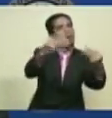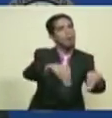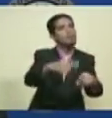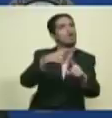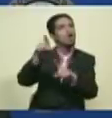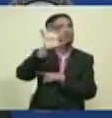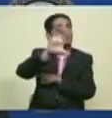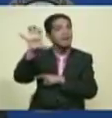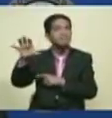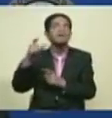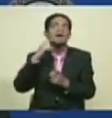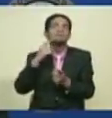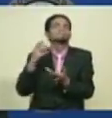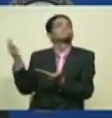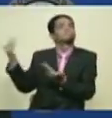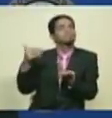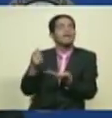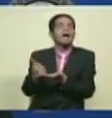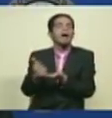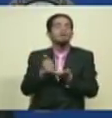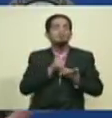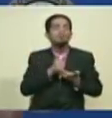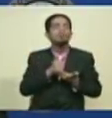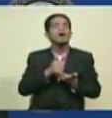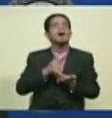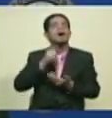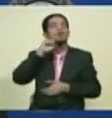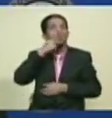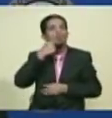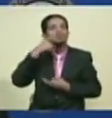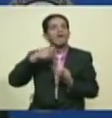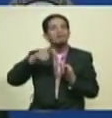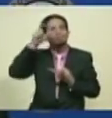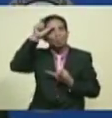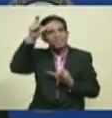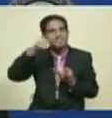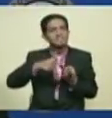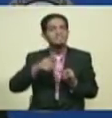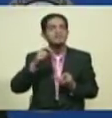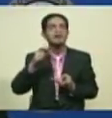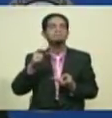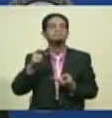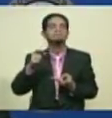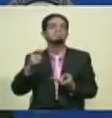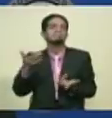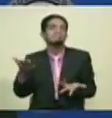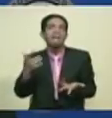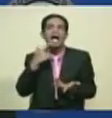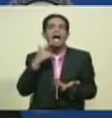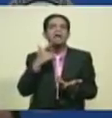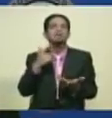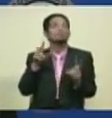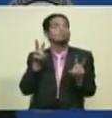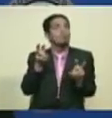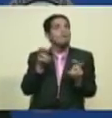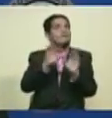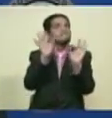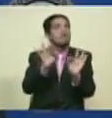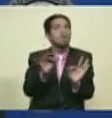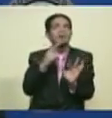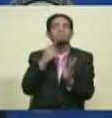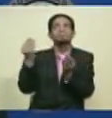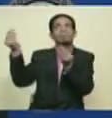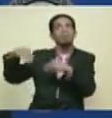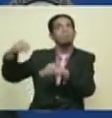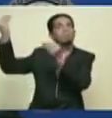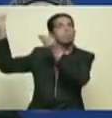canciller, tenemos aliados como Rusia, como China, como Turquía, pero estamos diseñando nuevas rutas para poder satisfacer las necesidades del pueblo, India